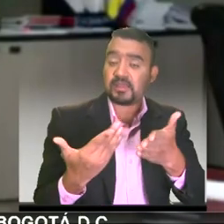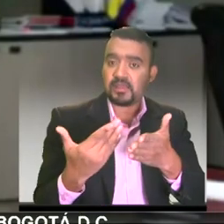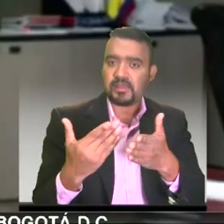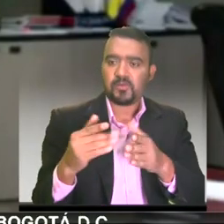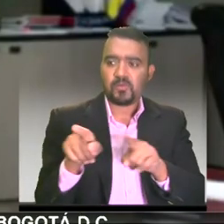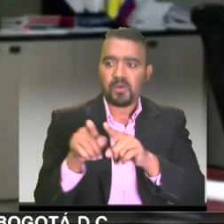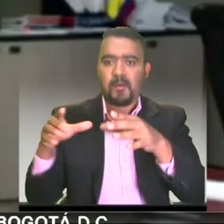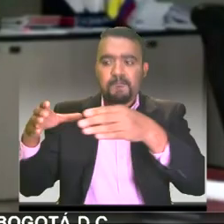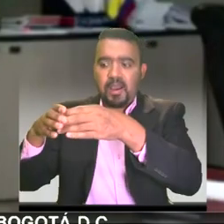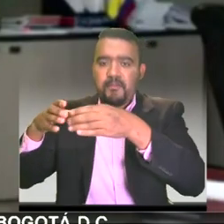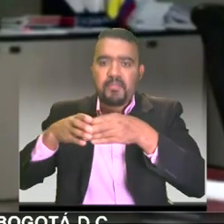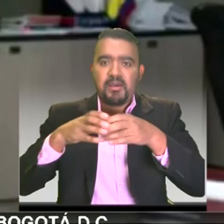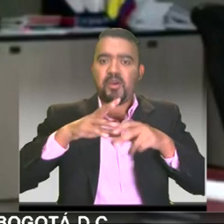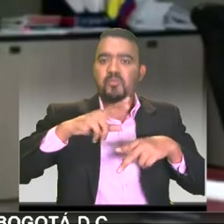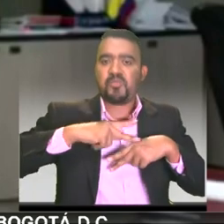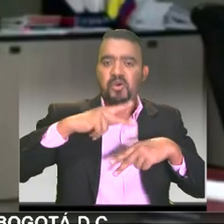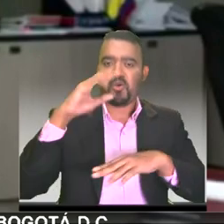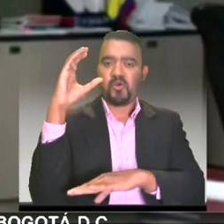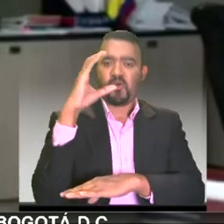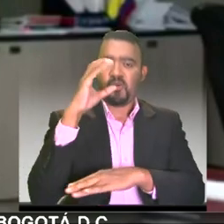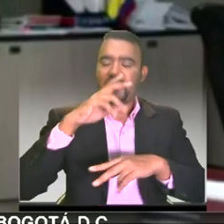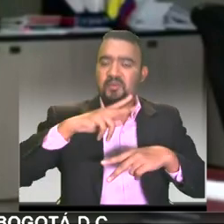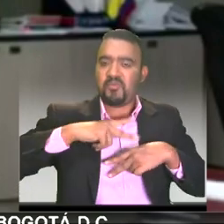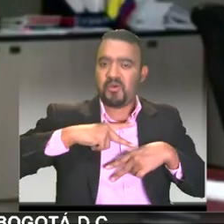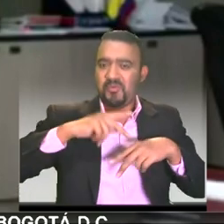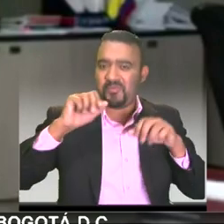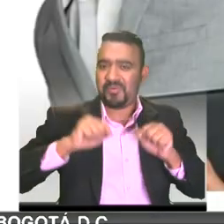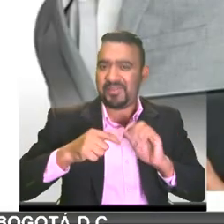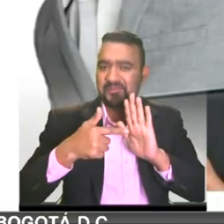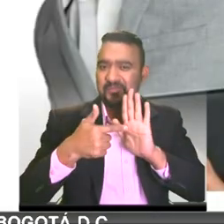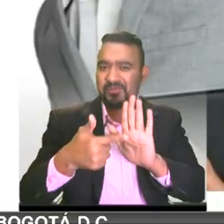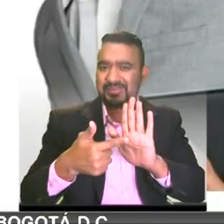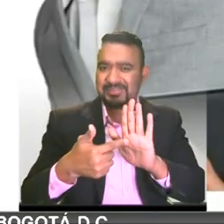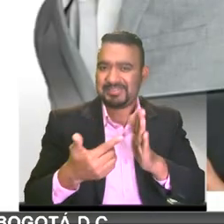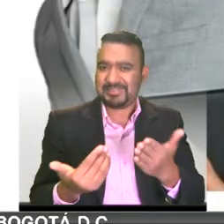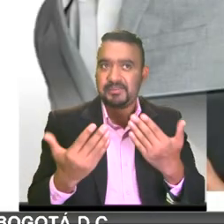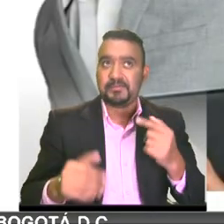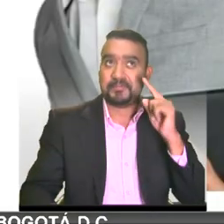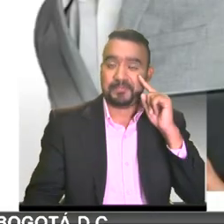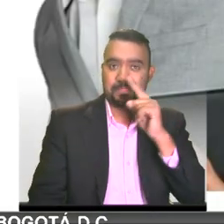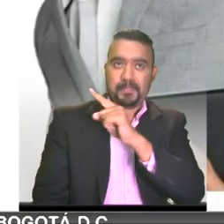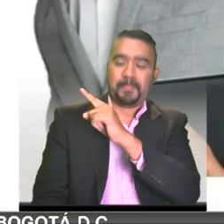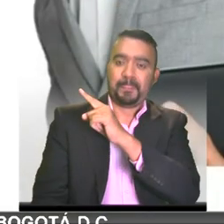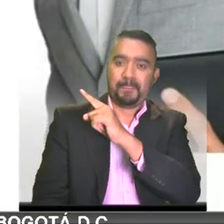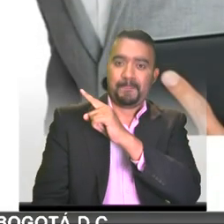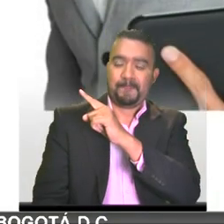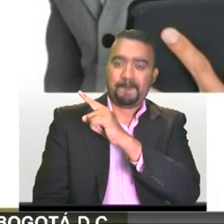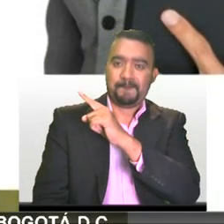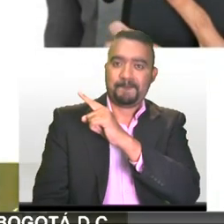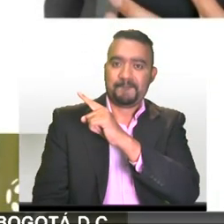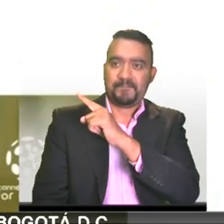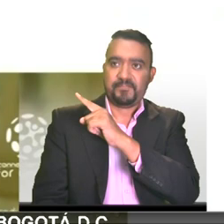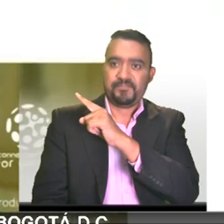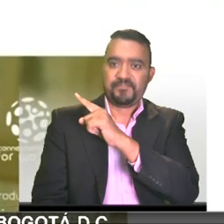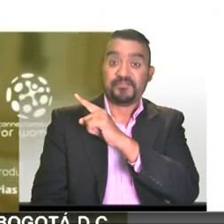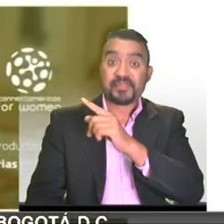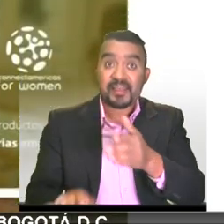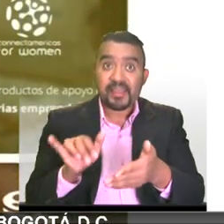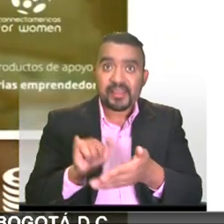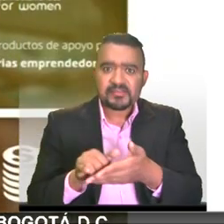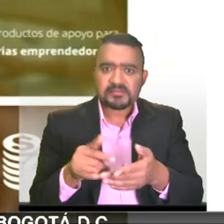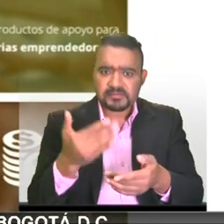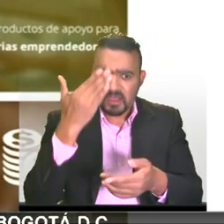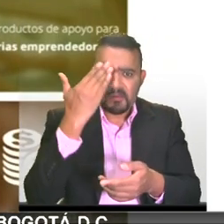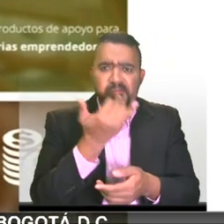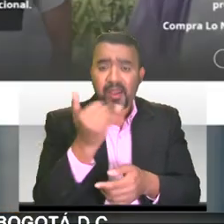nuestra gente el esfuerzo el empleo que hay hoy en nuestro país compra lo nuestro ayuda a resolver uno de los problemas que afecta la competitividad